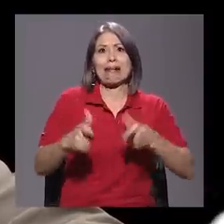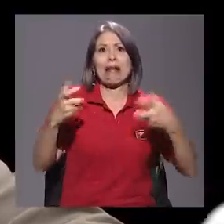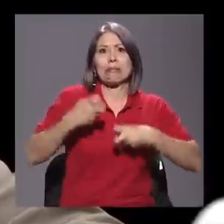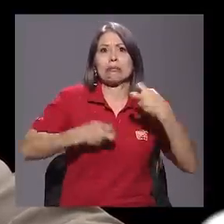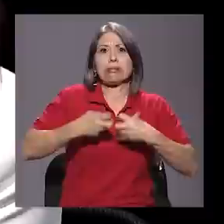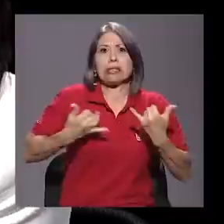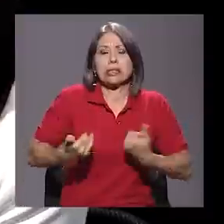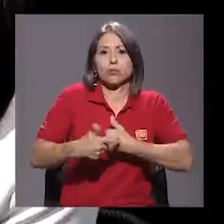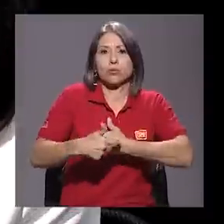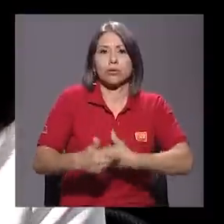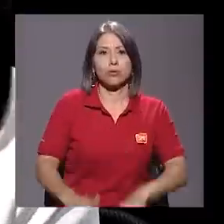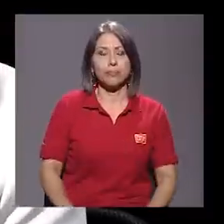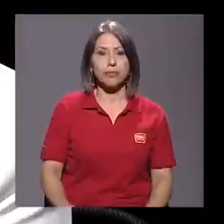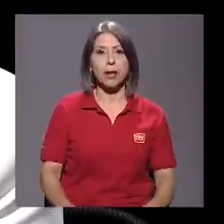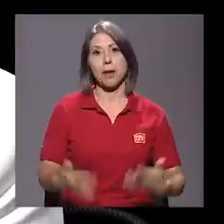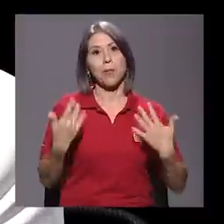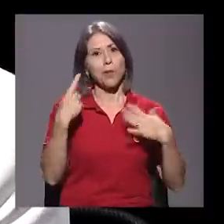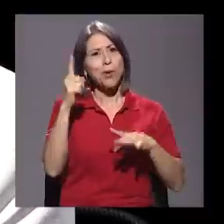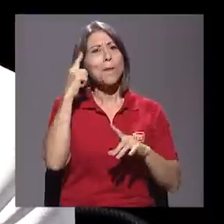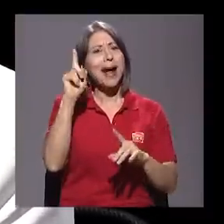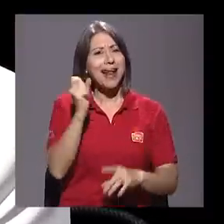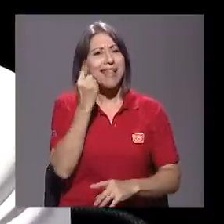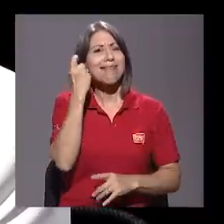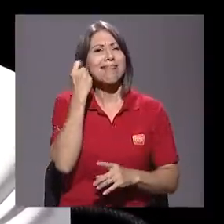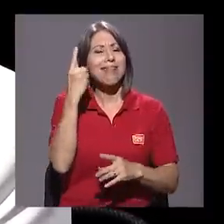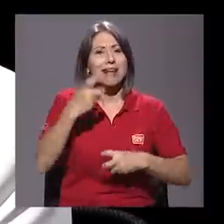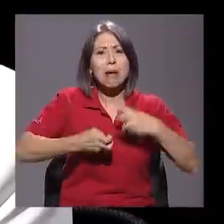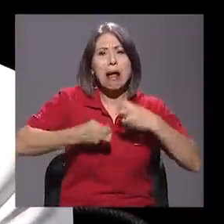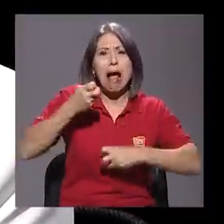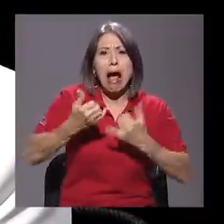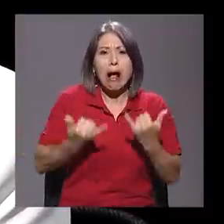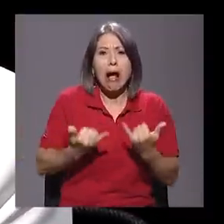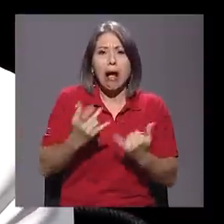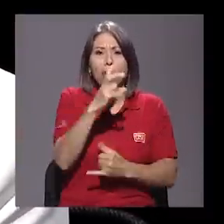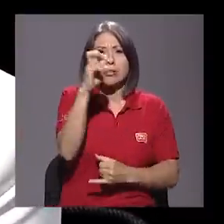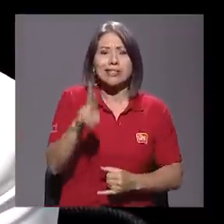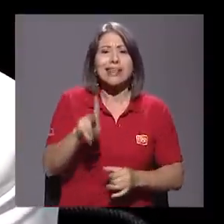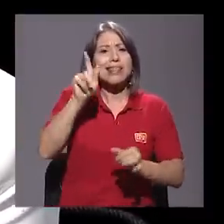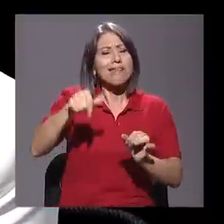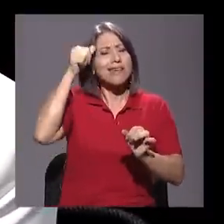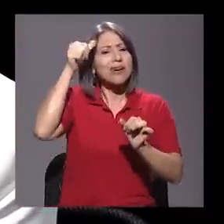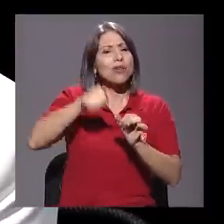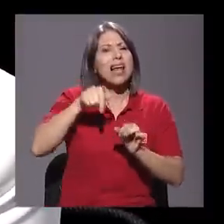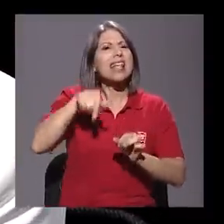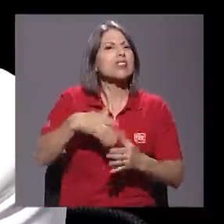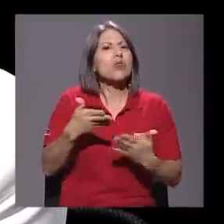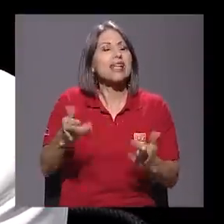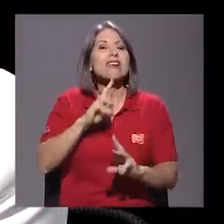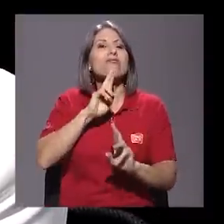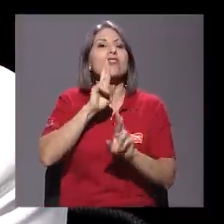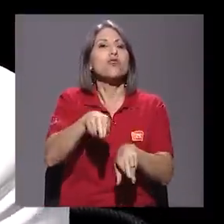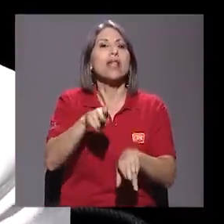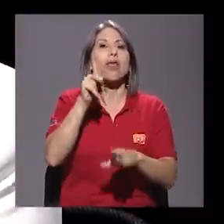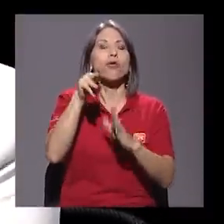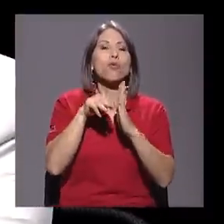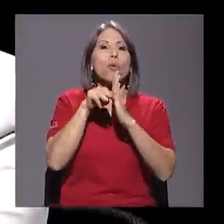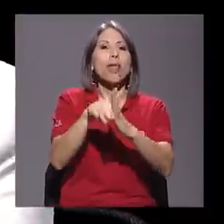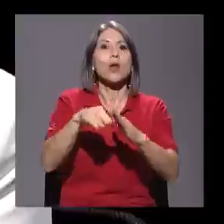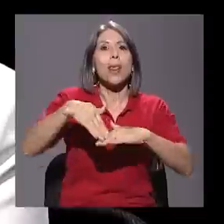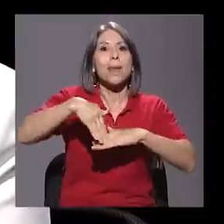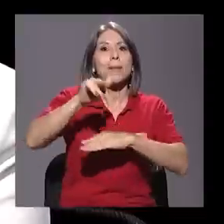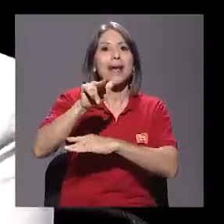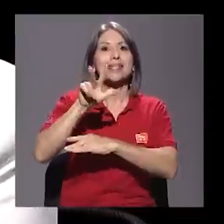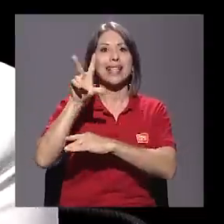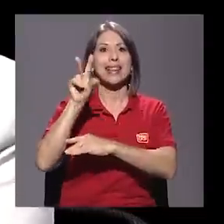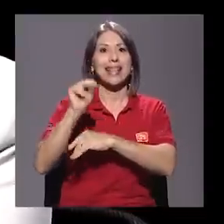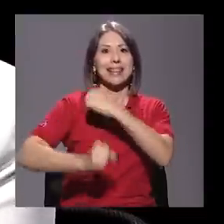momento. Bueno, yo creo que para leer un poco la crisis actual costarricense, habría que recordar que esto es resultado de un modelo de más de 3 décadas, ¿verdad? Que hay una